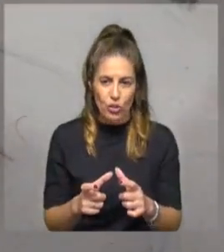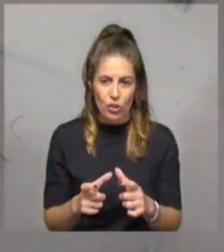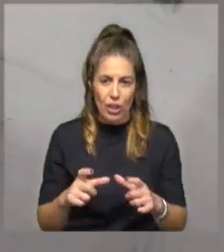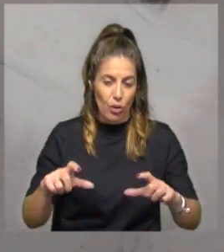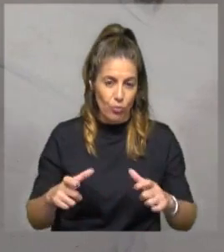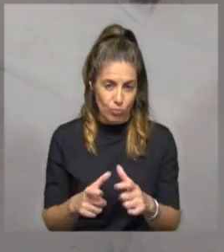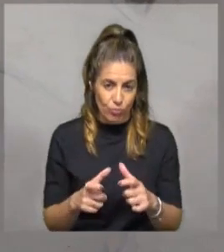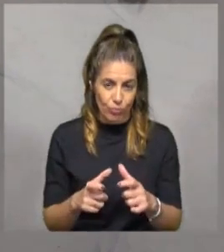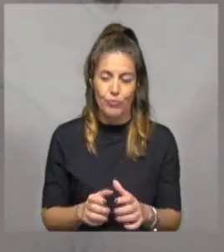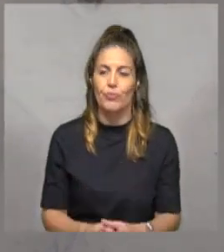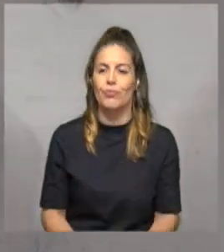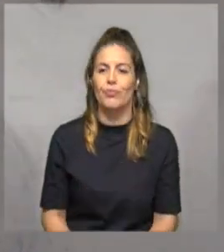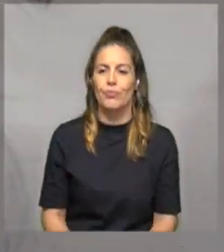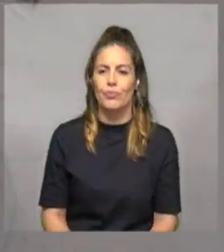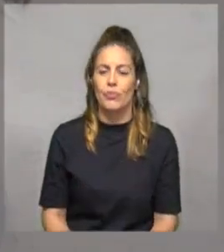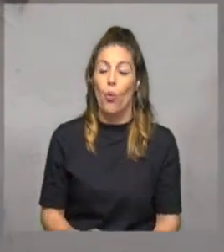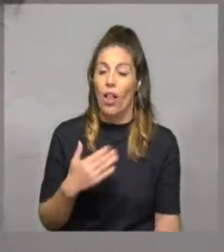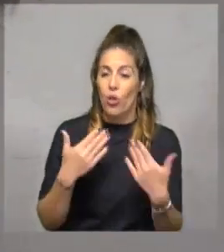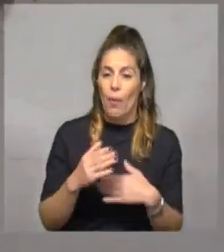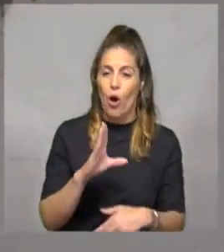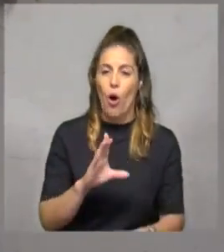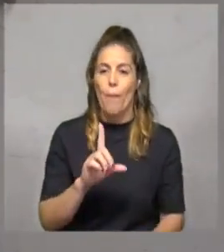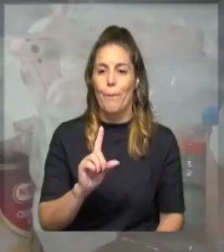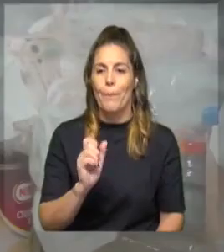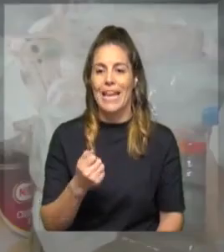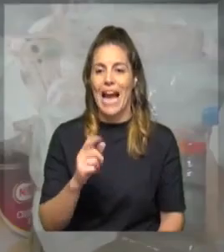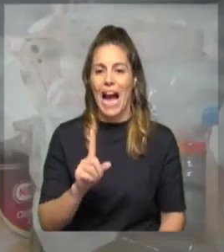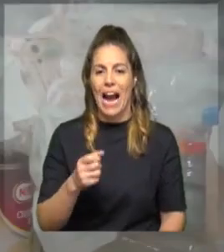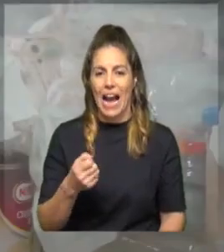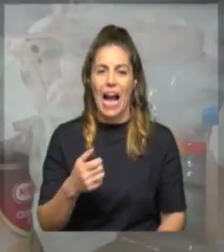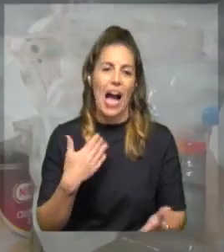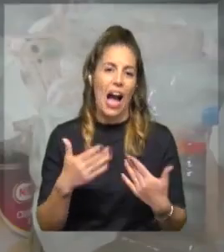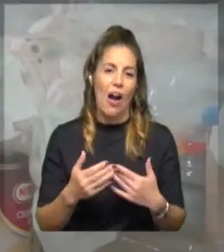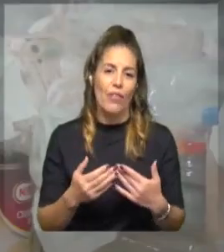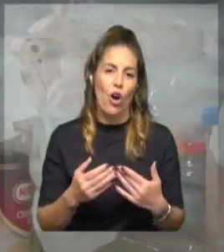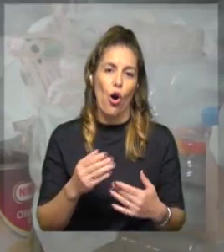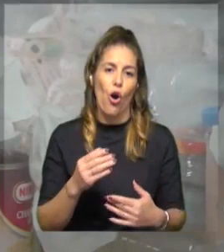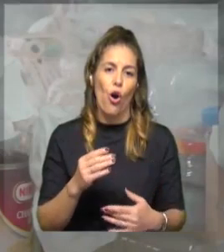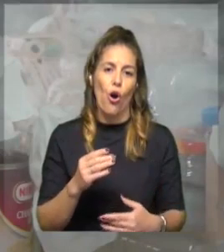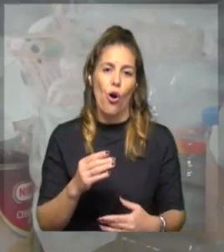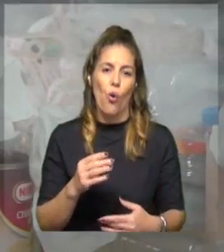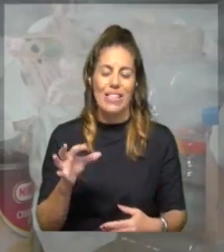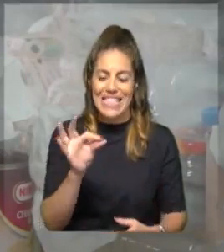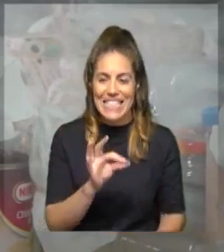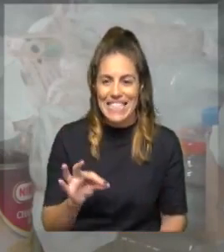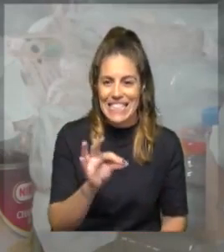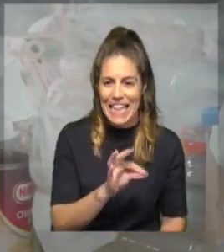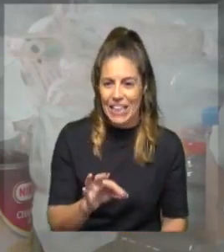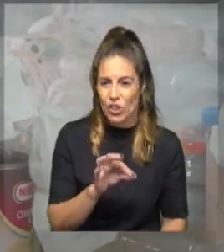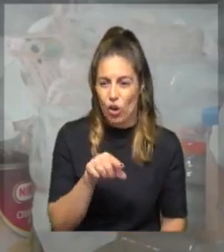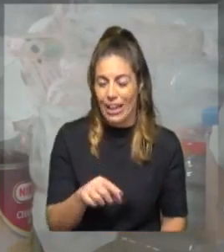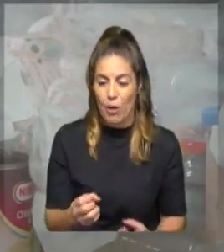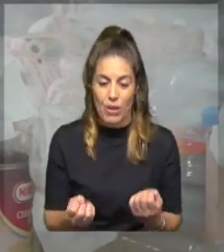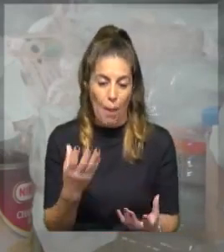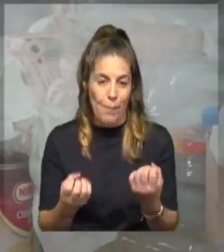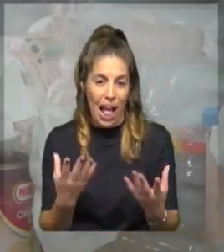en términos generales. Cuando hablo de plagas, hablo, por ejemplo, de una plaga, un insecto que afecta plantas,